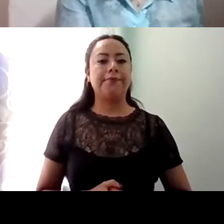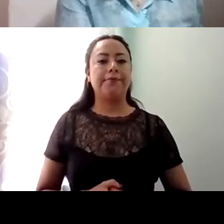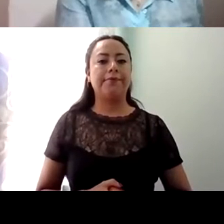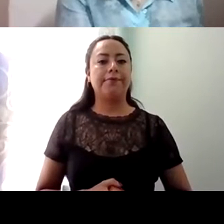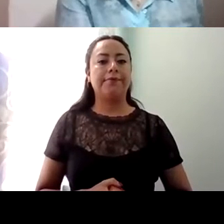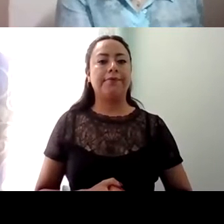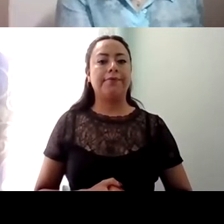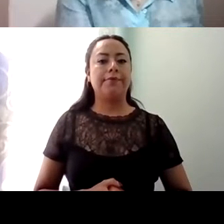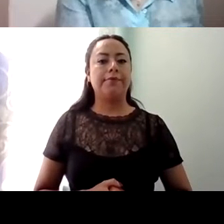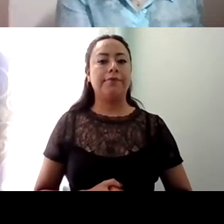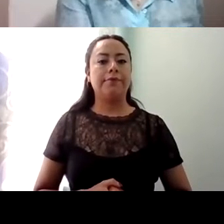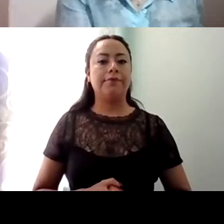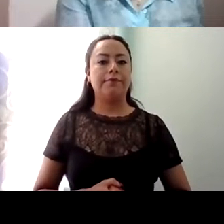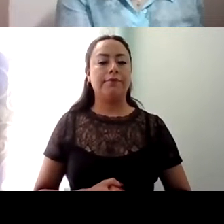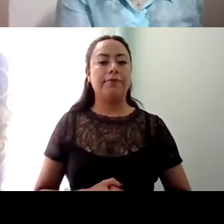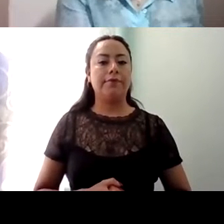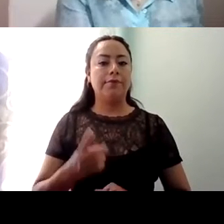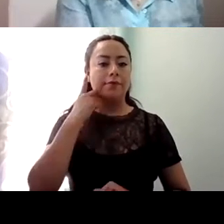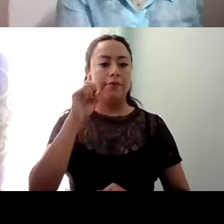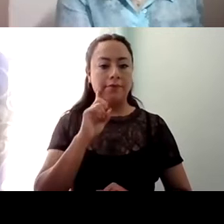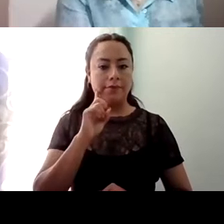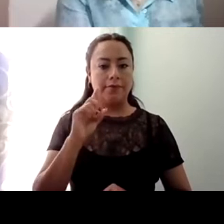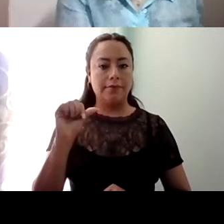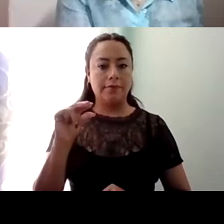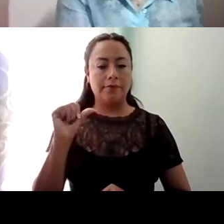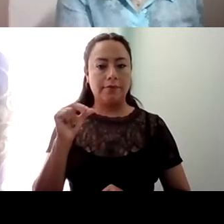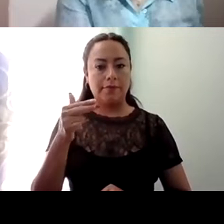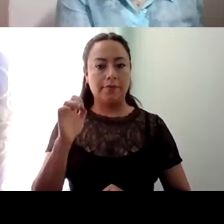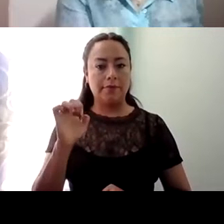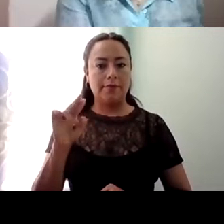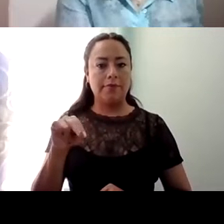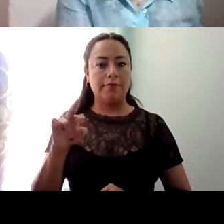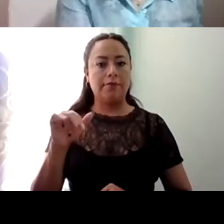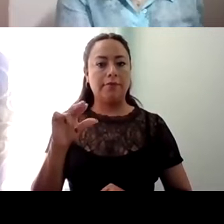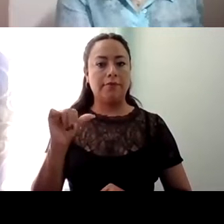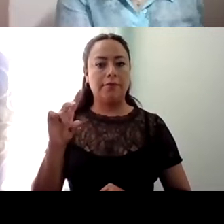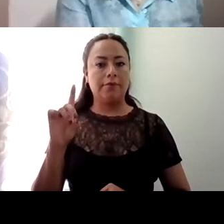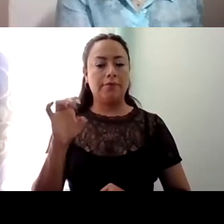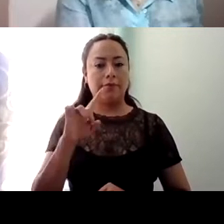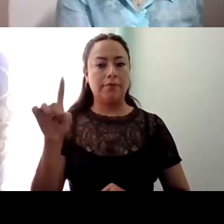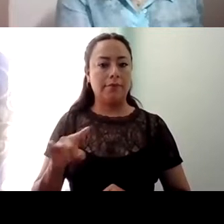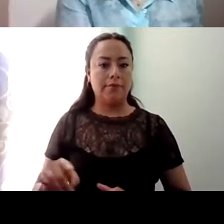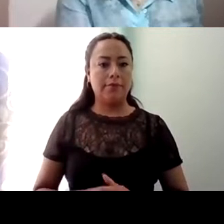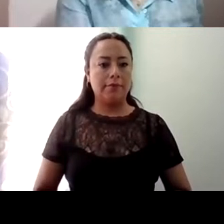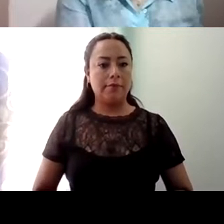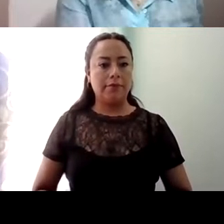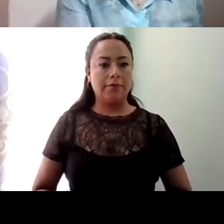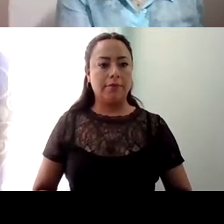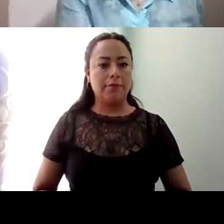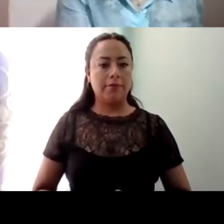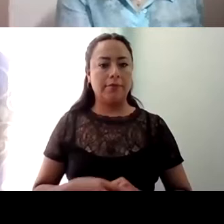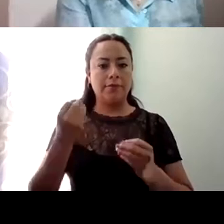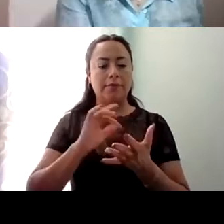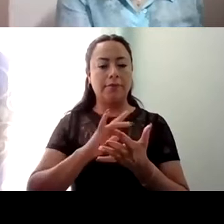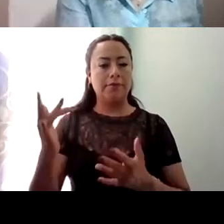diputada Ana Cristina Hernández Trejo ha solicitado acceso a la sesión, está en espera para poder pasar lista. Muchas gracias,